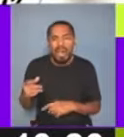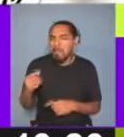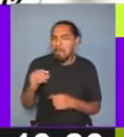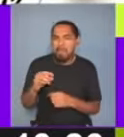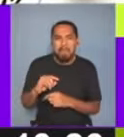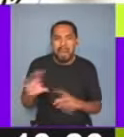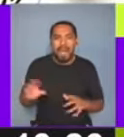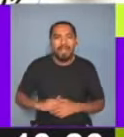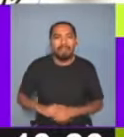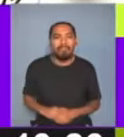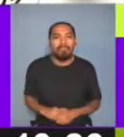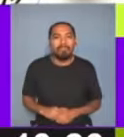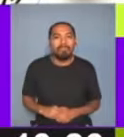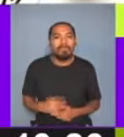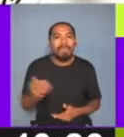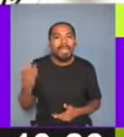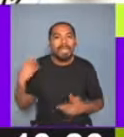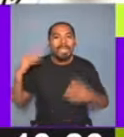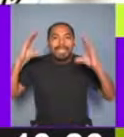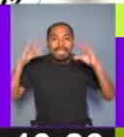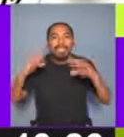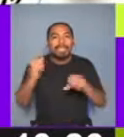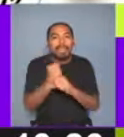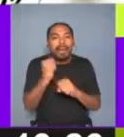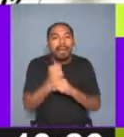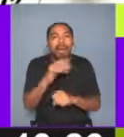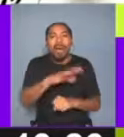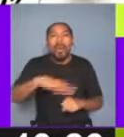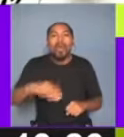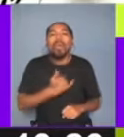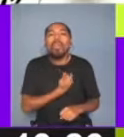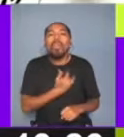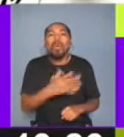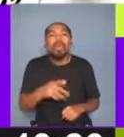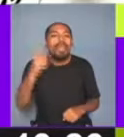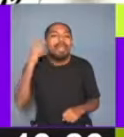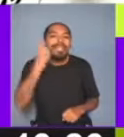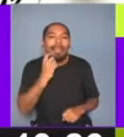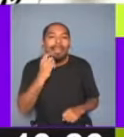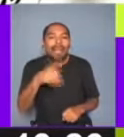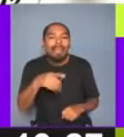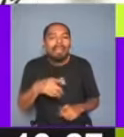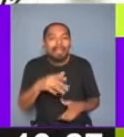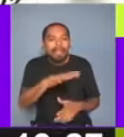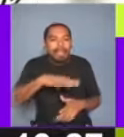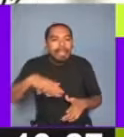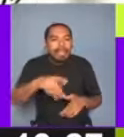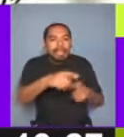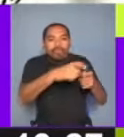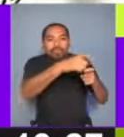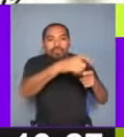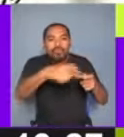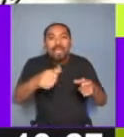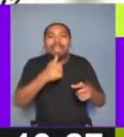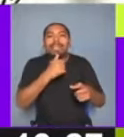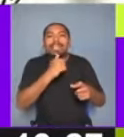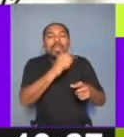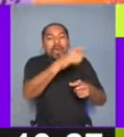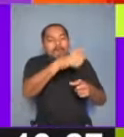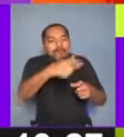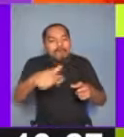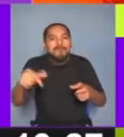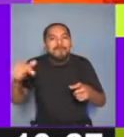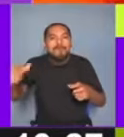trabajar primero desde el barrio Villa San Martín todo lo que es la la parte de costanera y este punta diamante